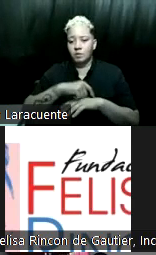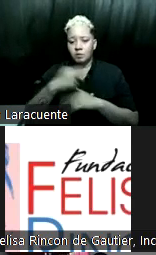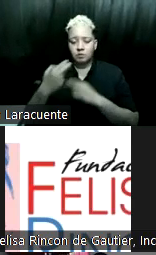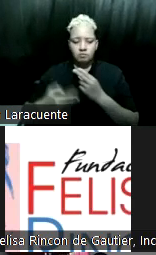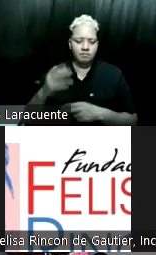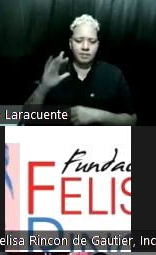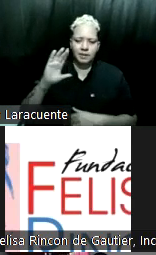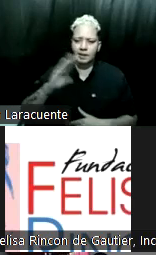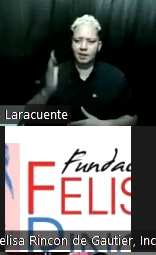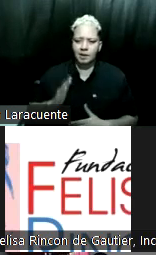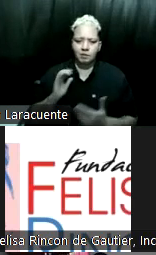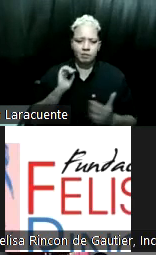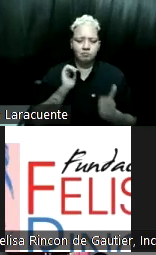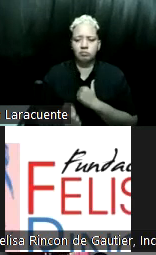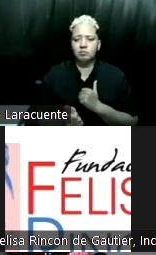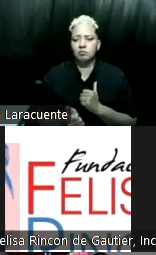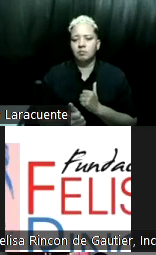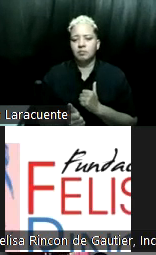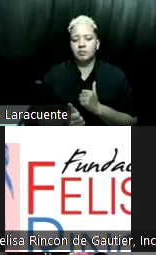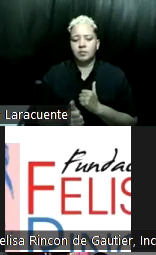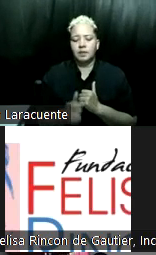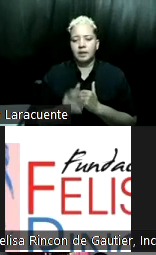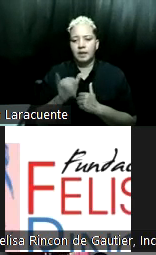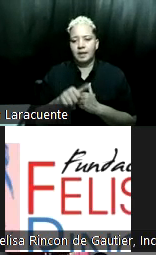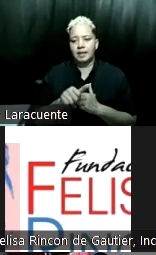sobrepasaron ese estatus